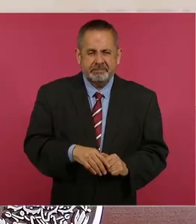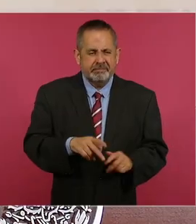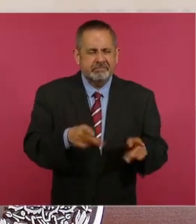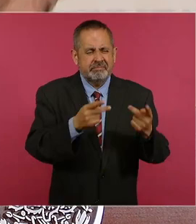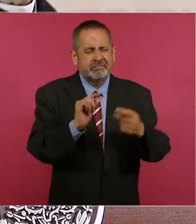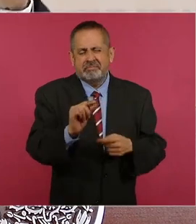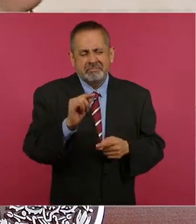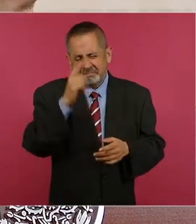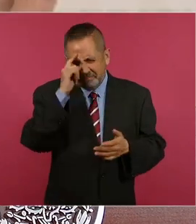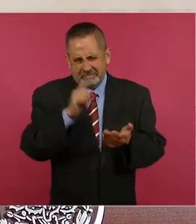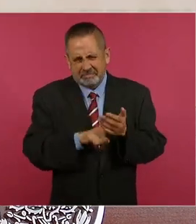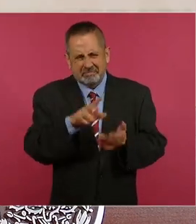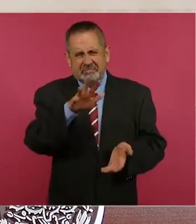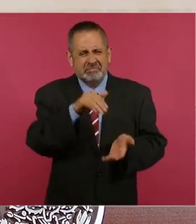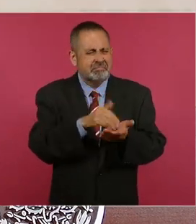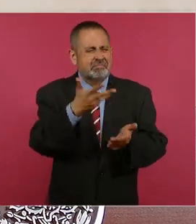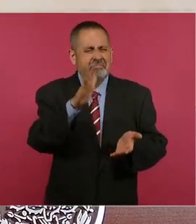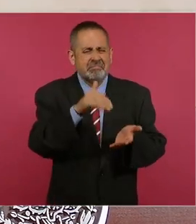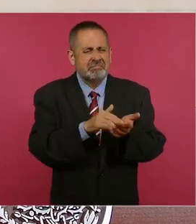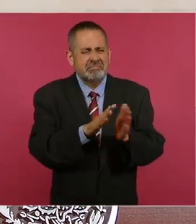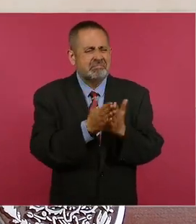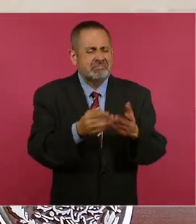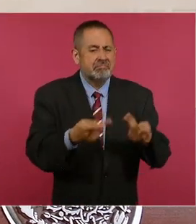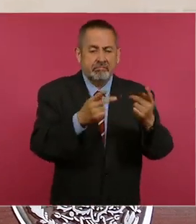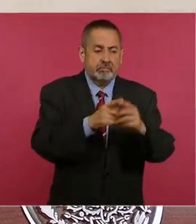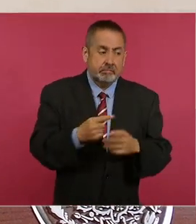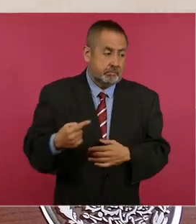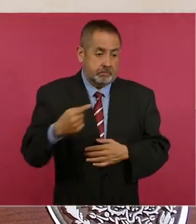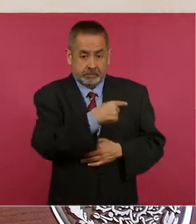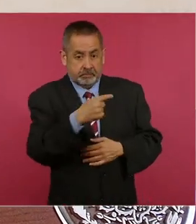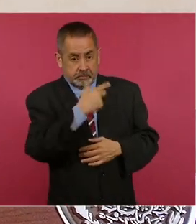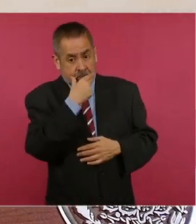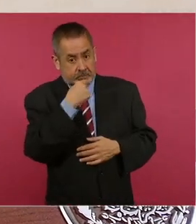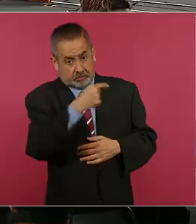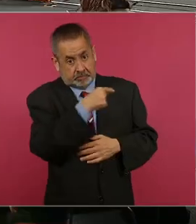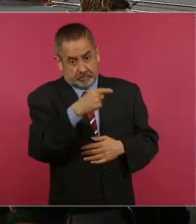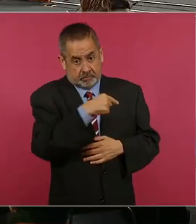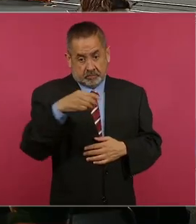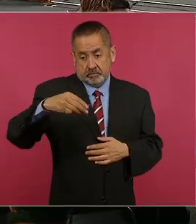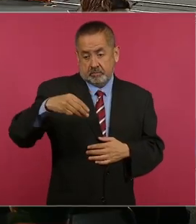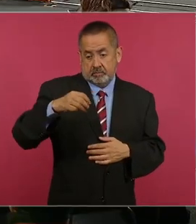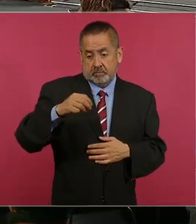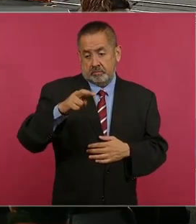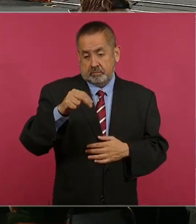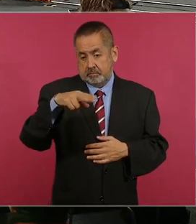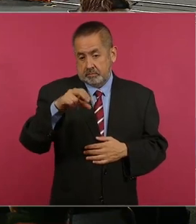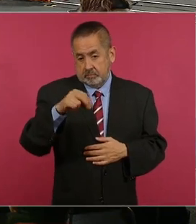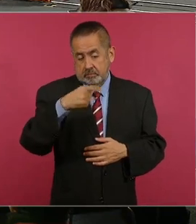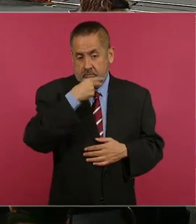poco, o sea, 5,000, 10,000 ejemplares. Un libro de este señor